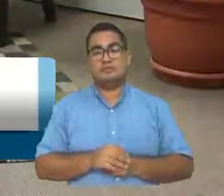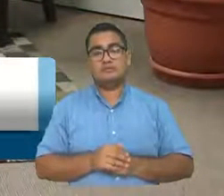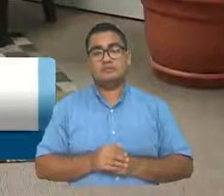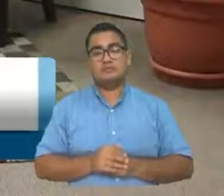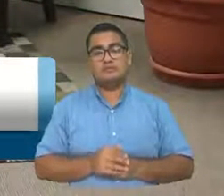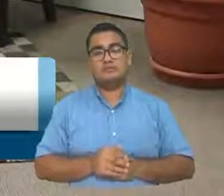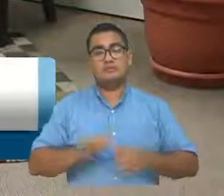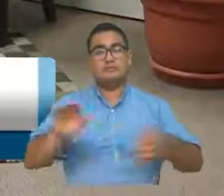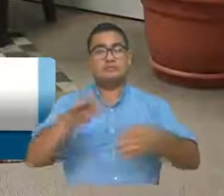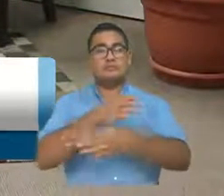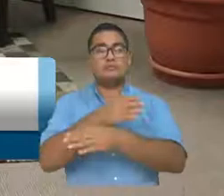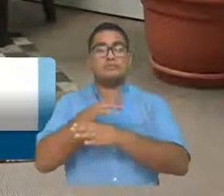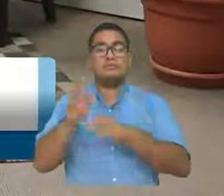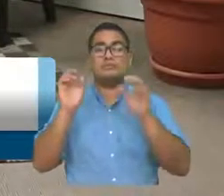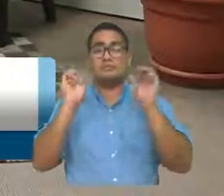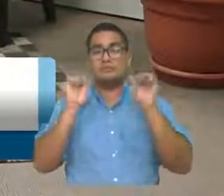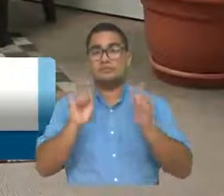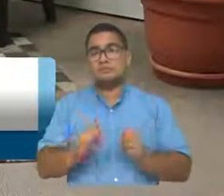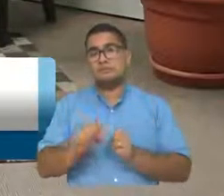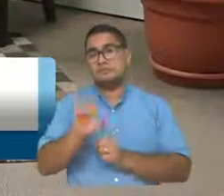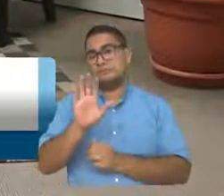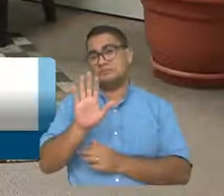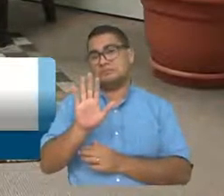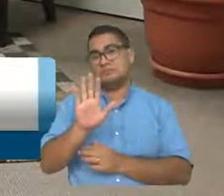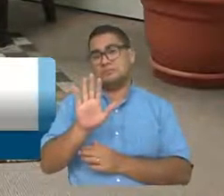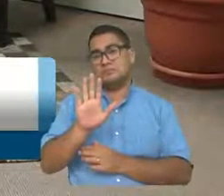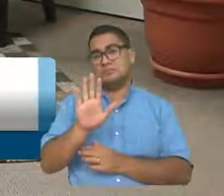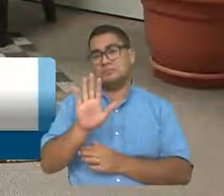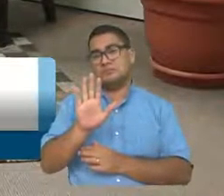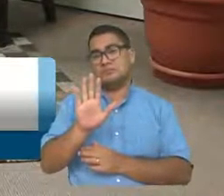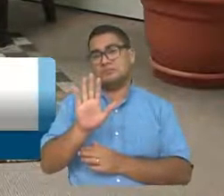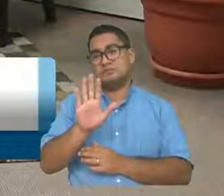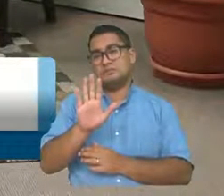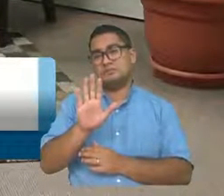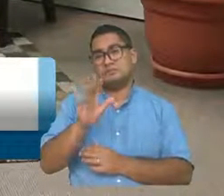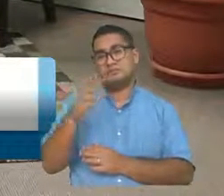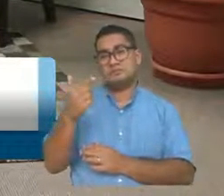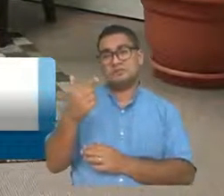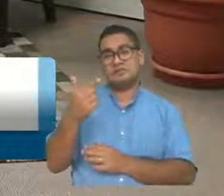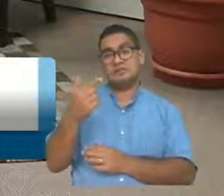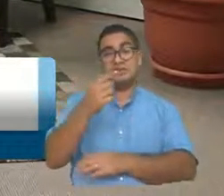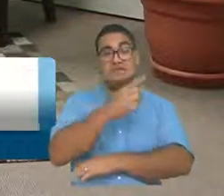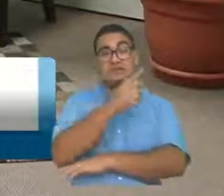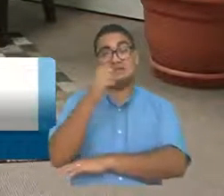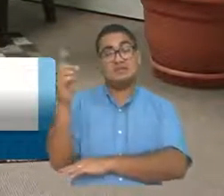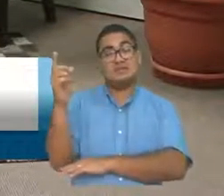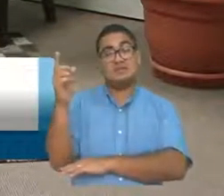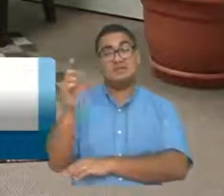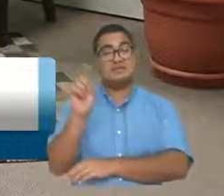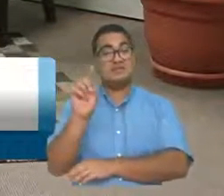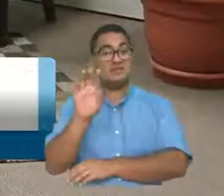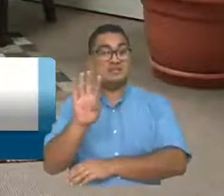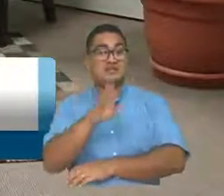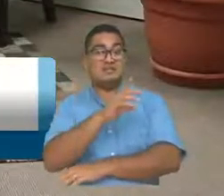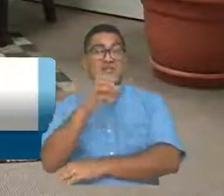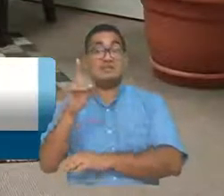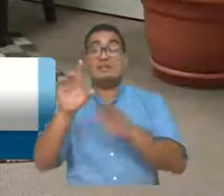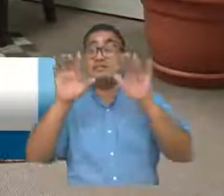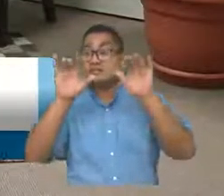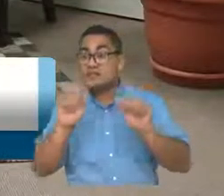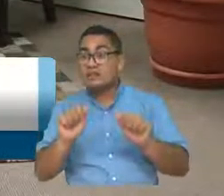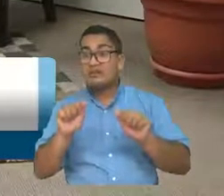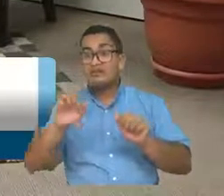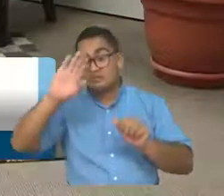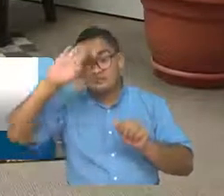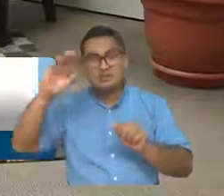que se convierten en neumonía y que avanza rápido y tienen que hasta entubarlo en las personas. Bueno,